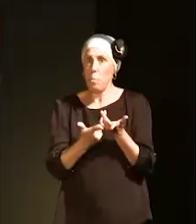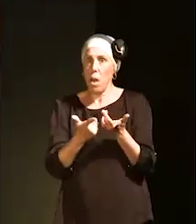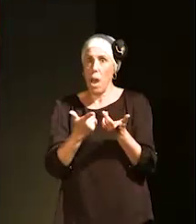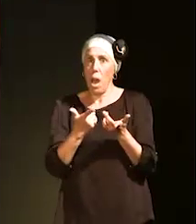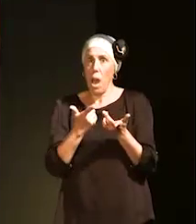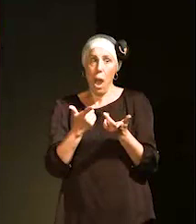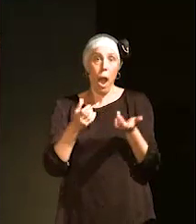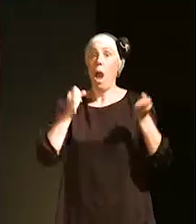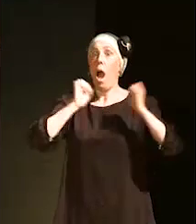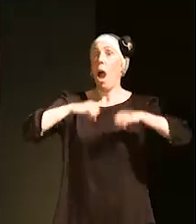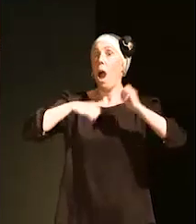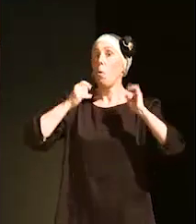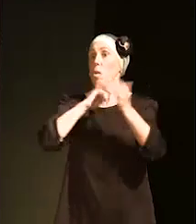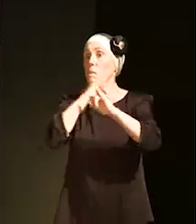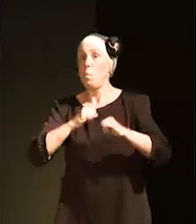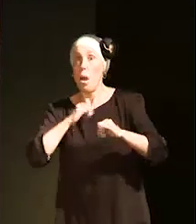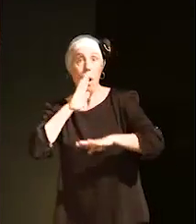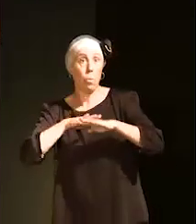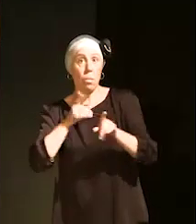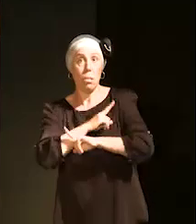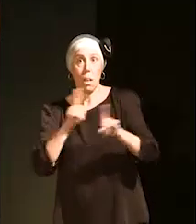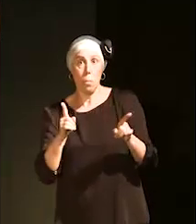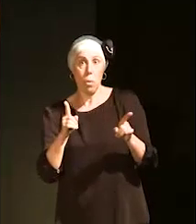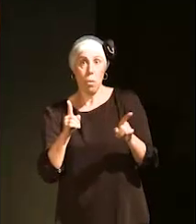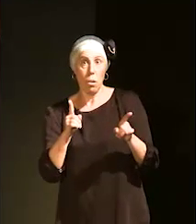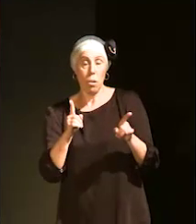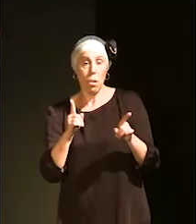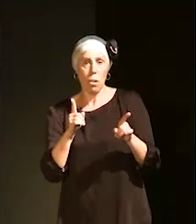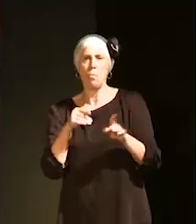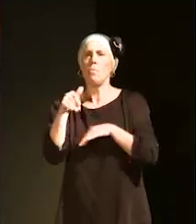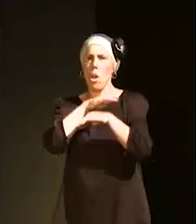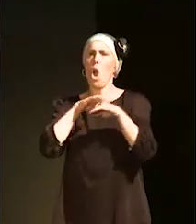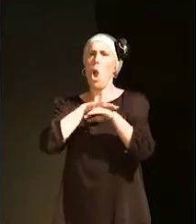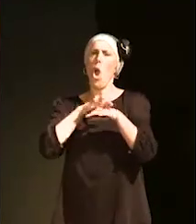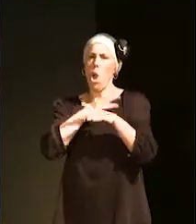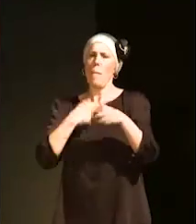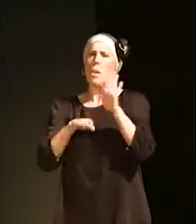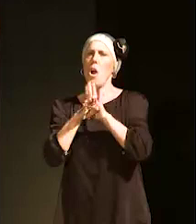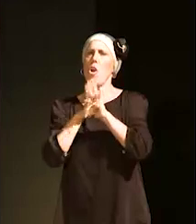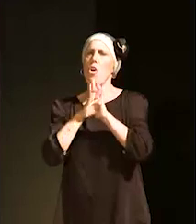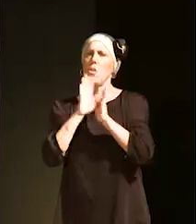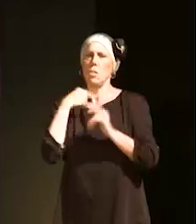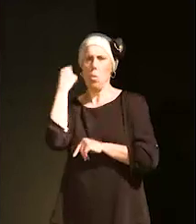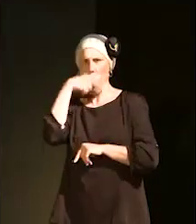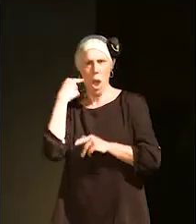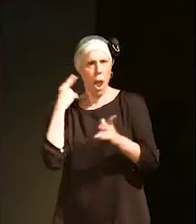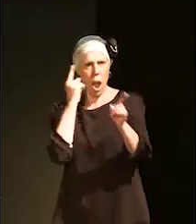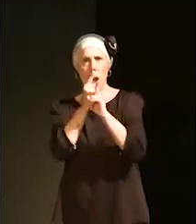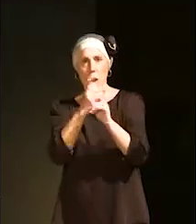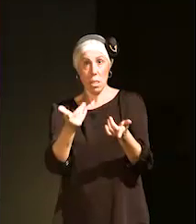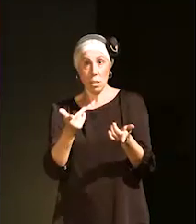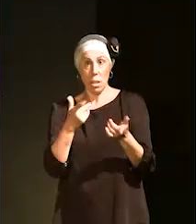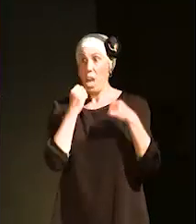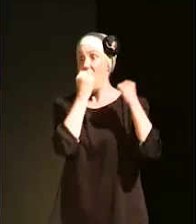paz tampoco se han cumplido es un estado racista y las instituciones que se hacen